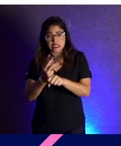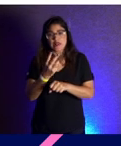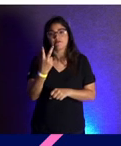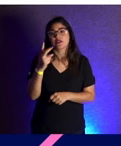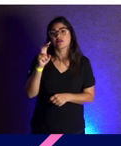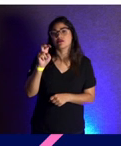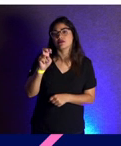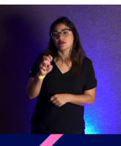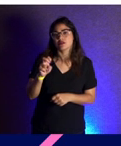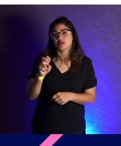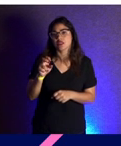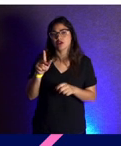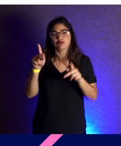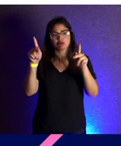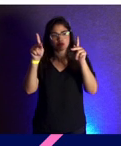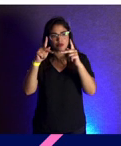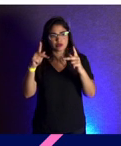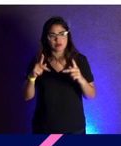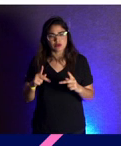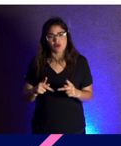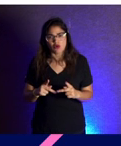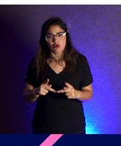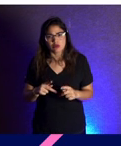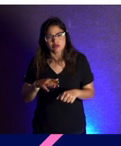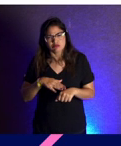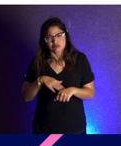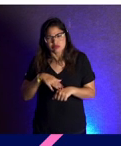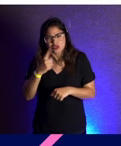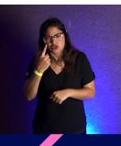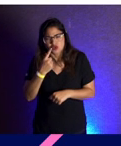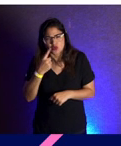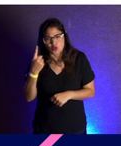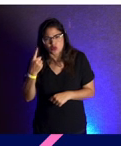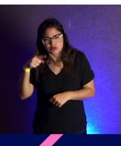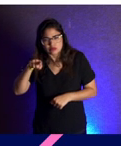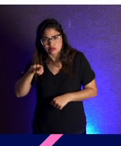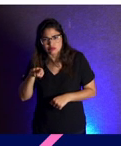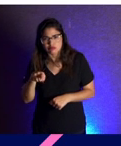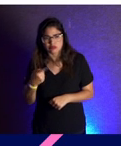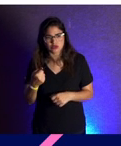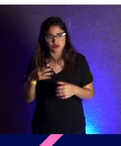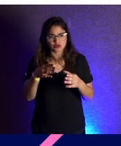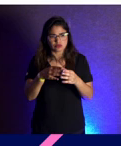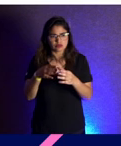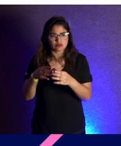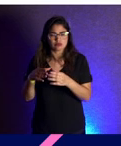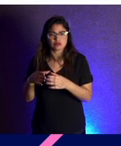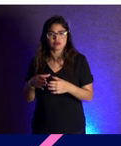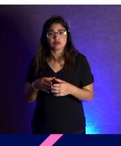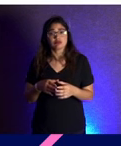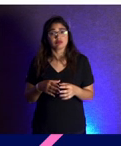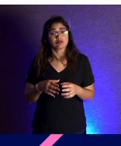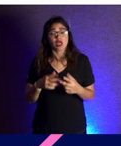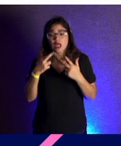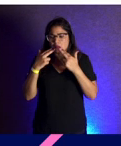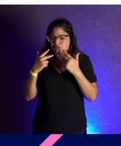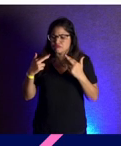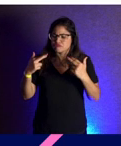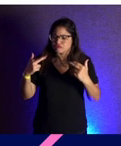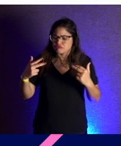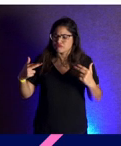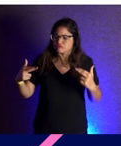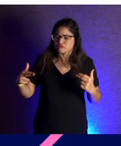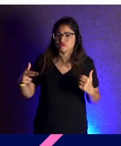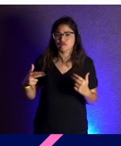millones de experiencias y una mezcla de lenguajes de comunicación, claro, son de